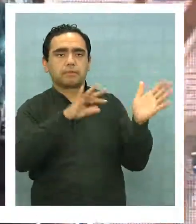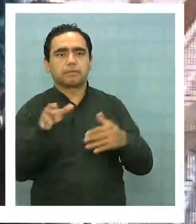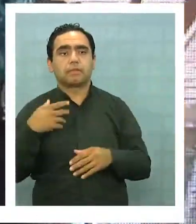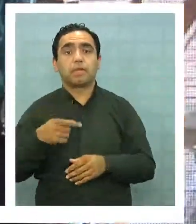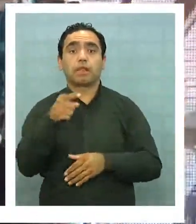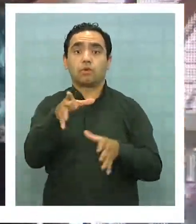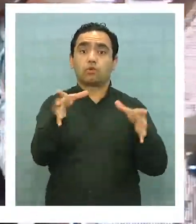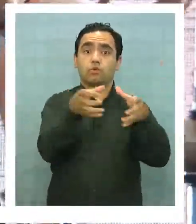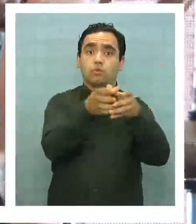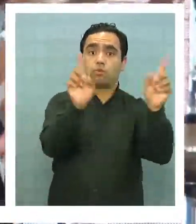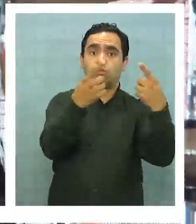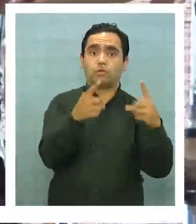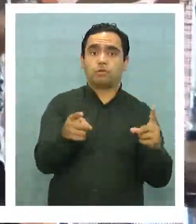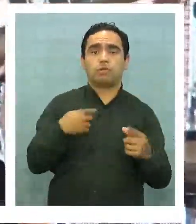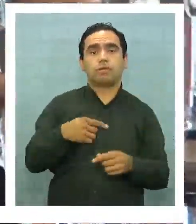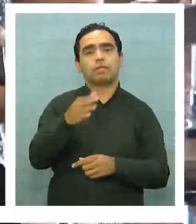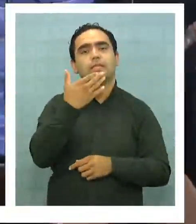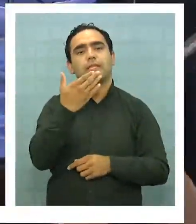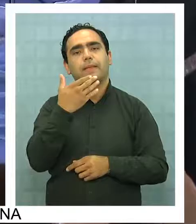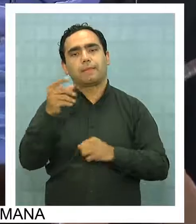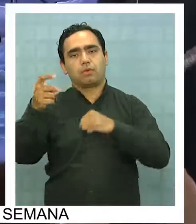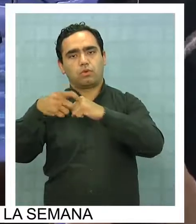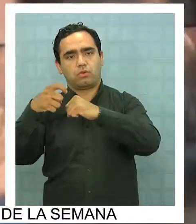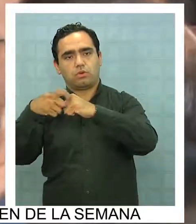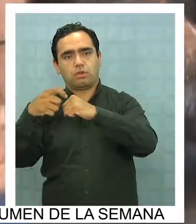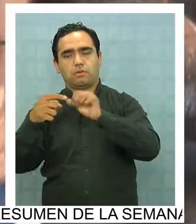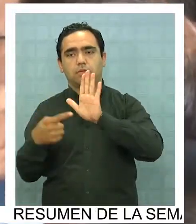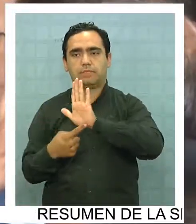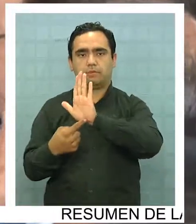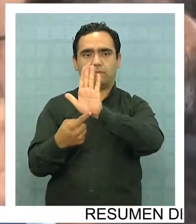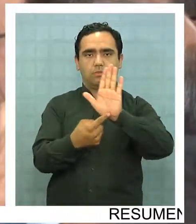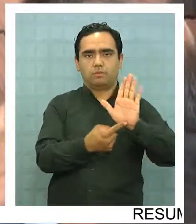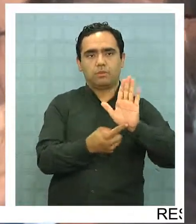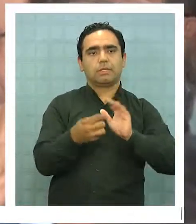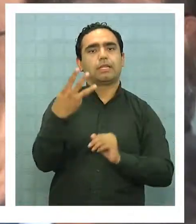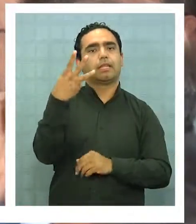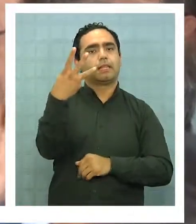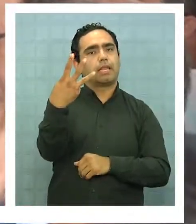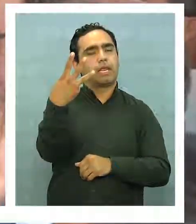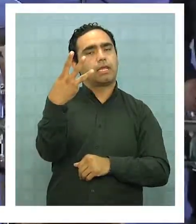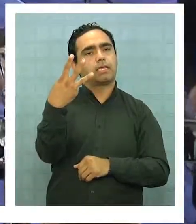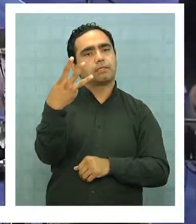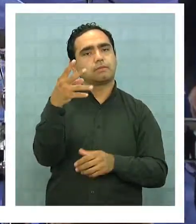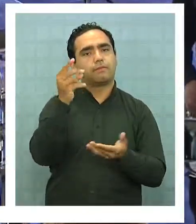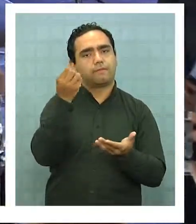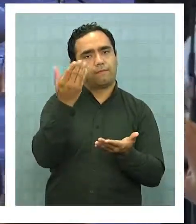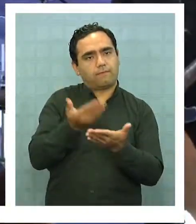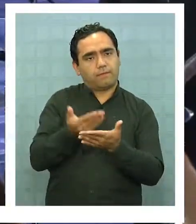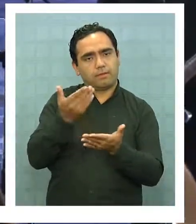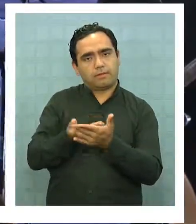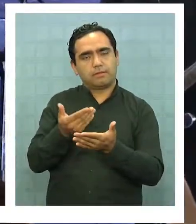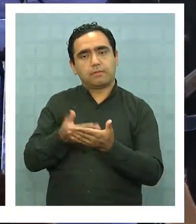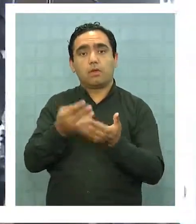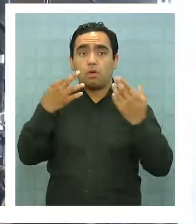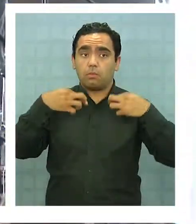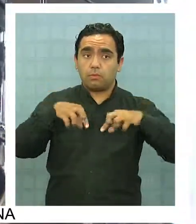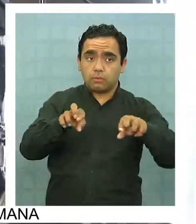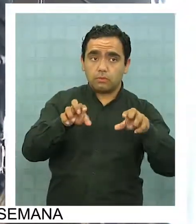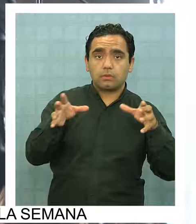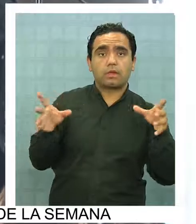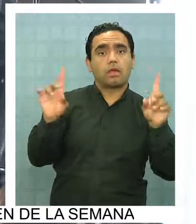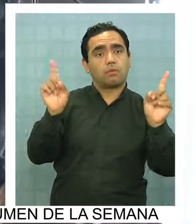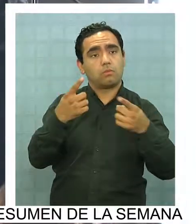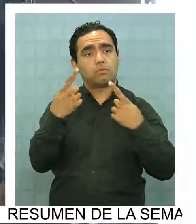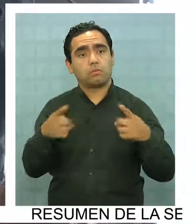estuvo además en la faena cordillera de Coyahuasi, donde brindó tres presentaciones, oportunidad en donde sus músicos,